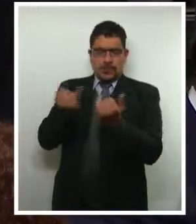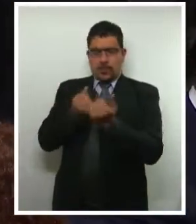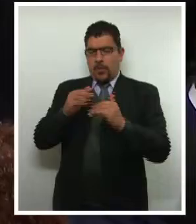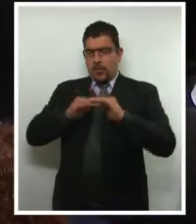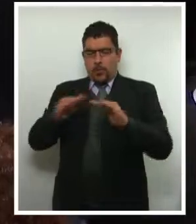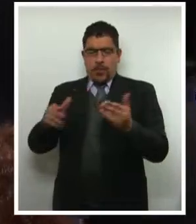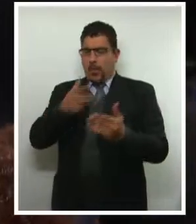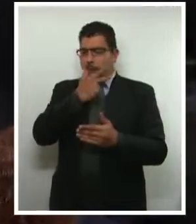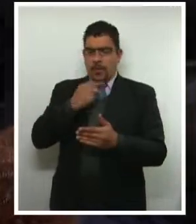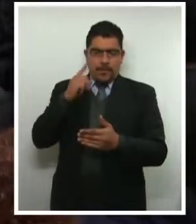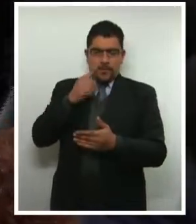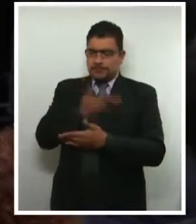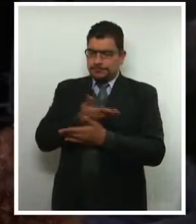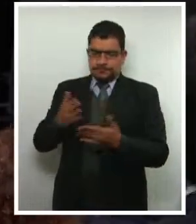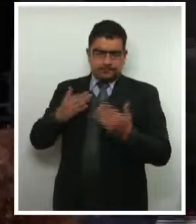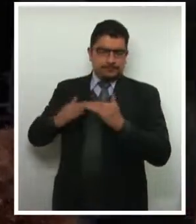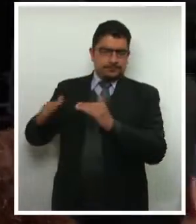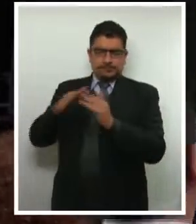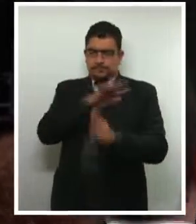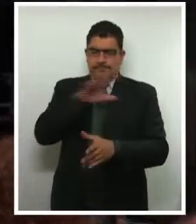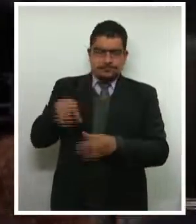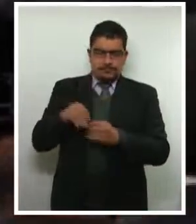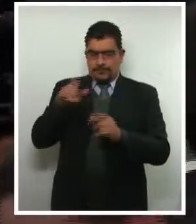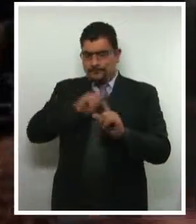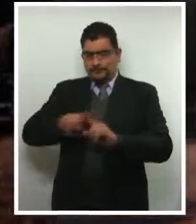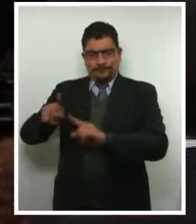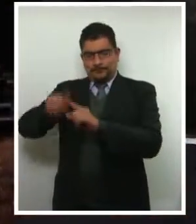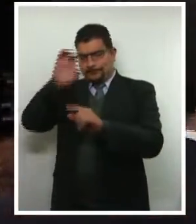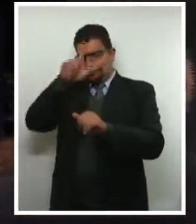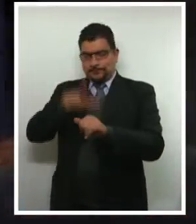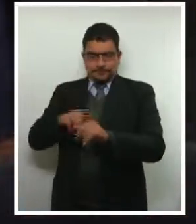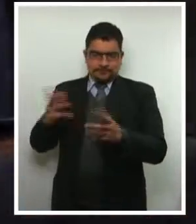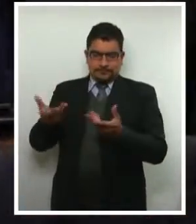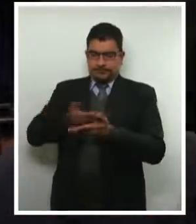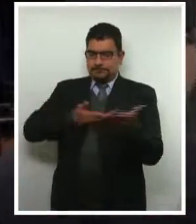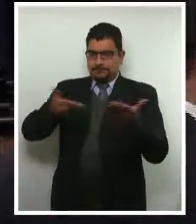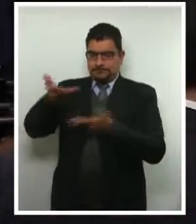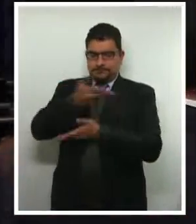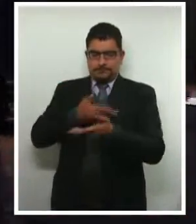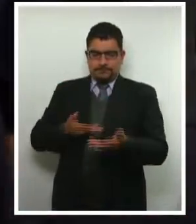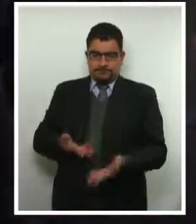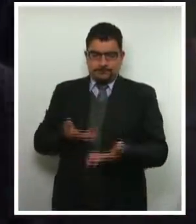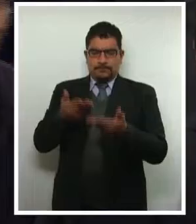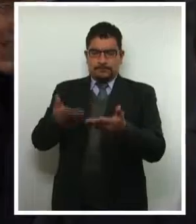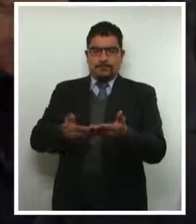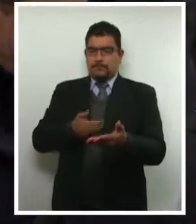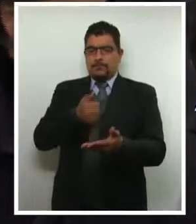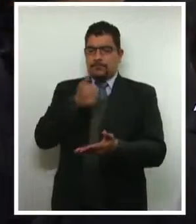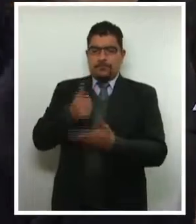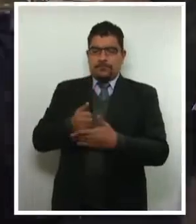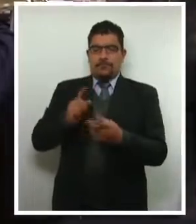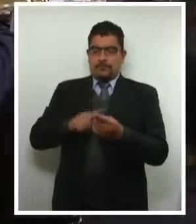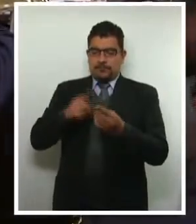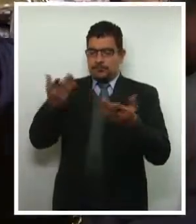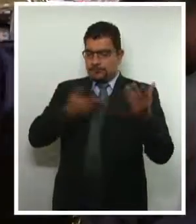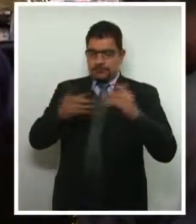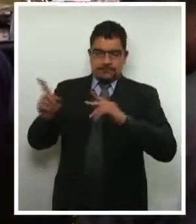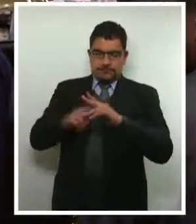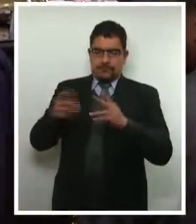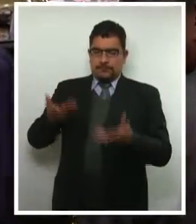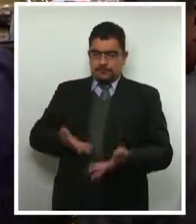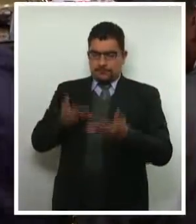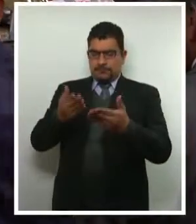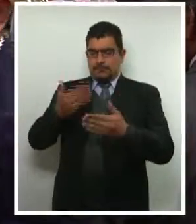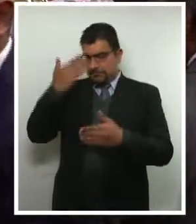sus pobladores, ciudad intercultural y hospitalaria. Ciudad de asilo y de refugio, reconoce